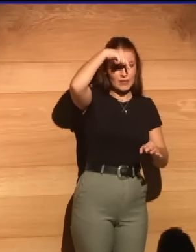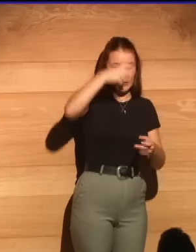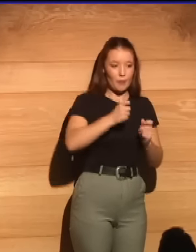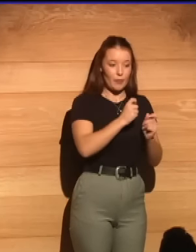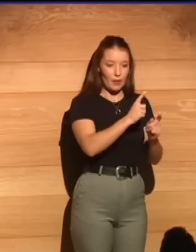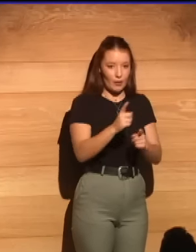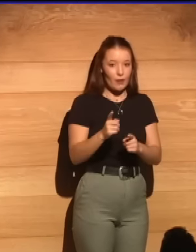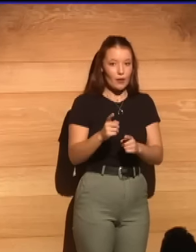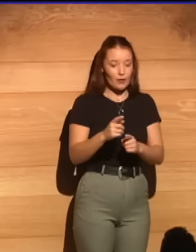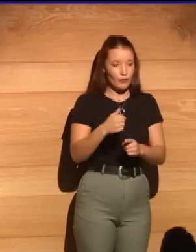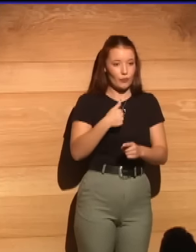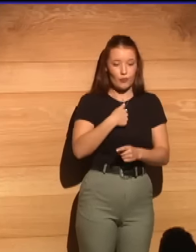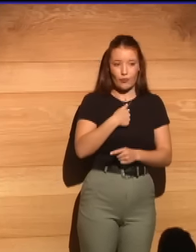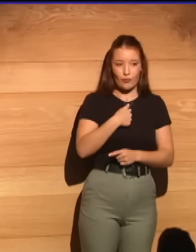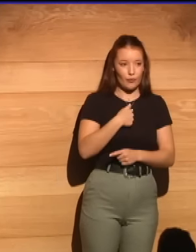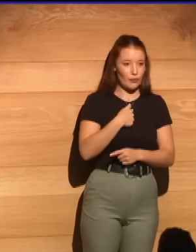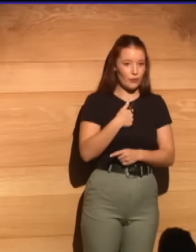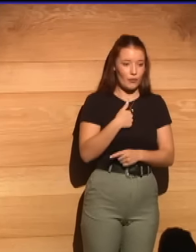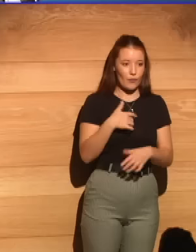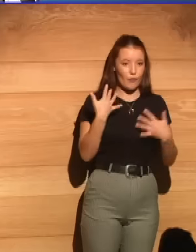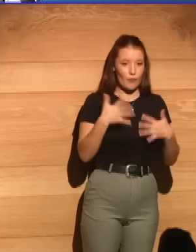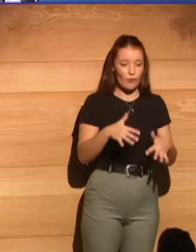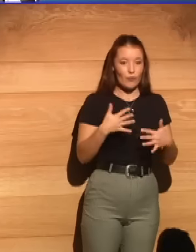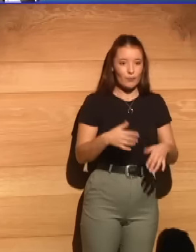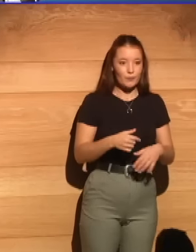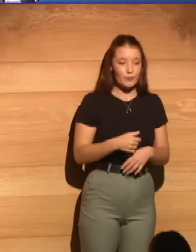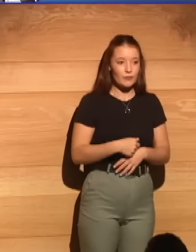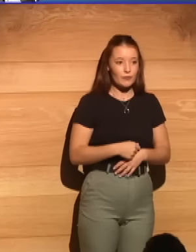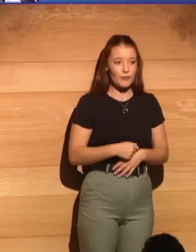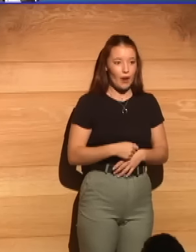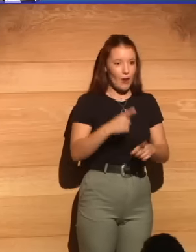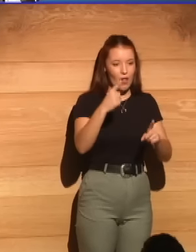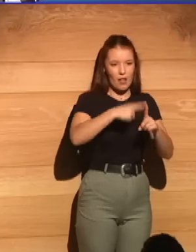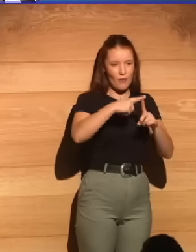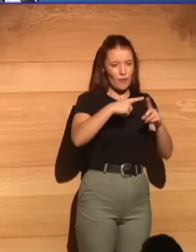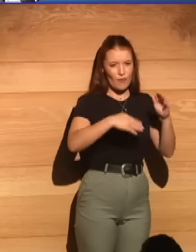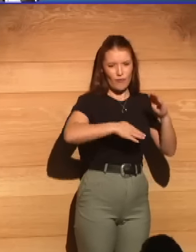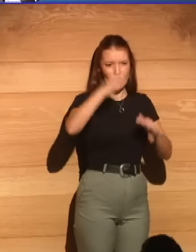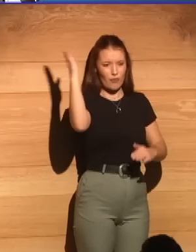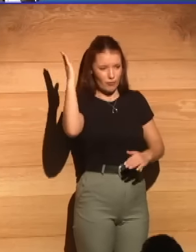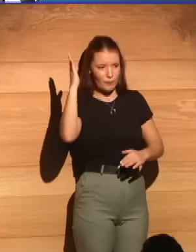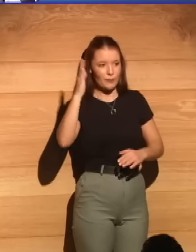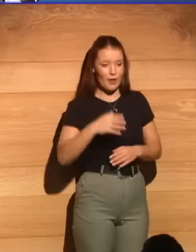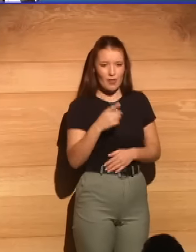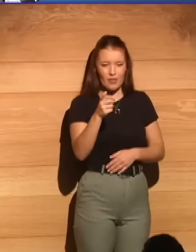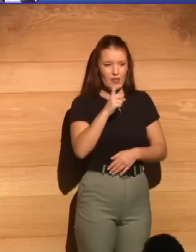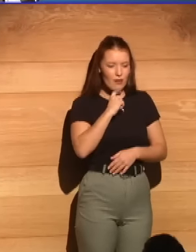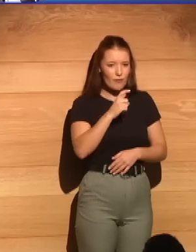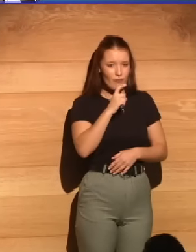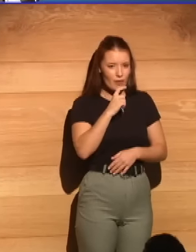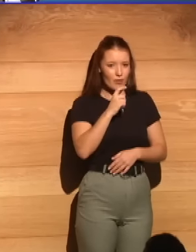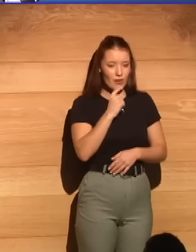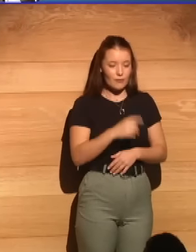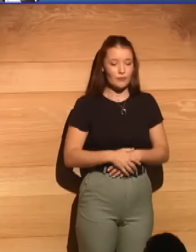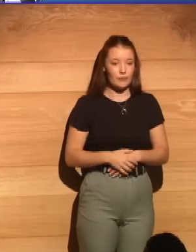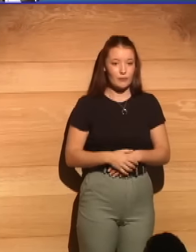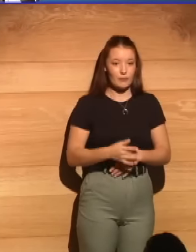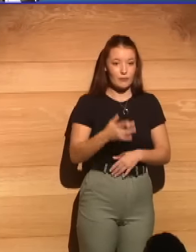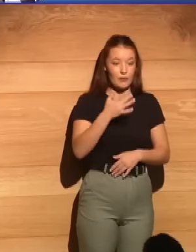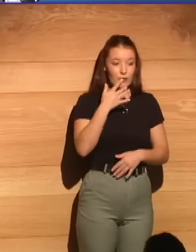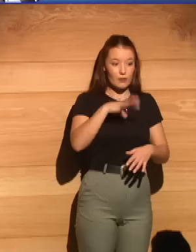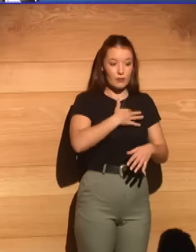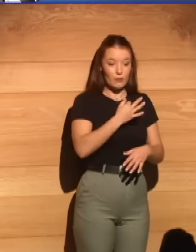esto me parece que ya es como un nivel como difícil de adquirir. Quiero decir que me gustaría que lo expliques, porque si tú puedes,